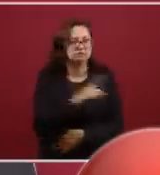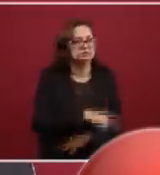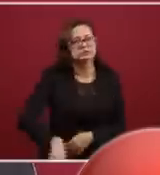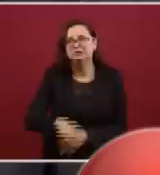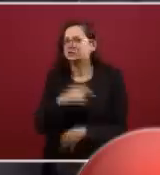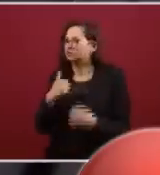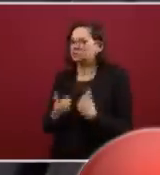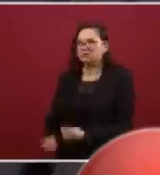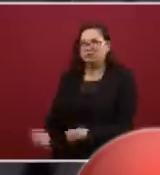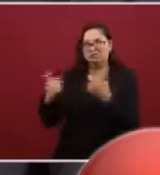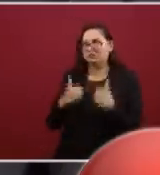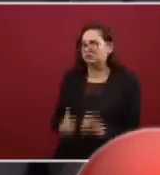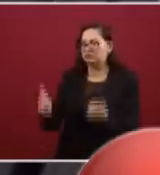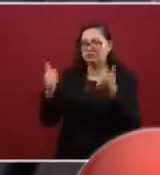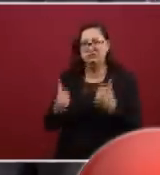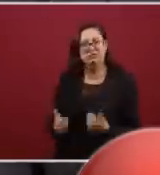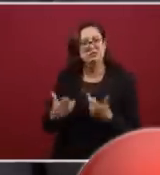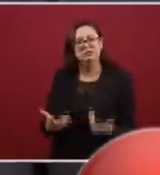Ya es